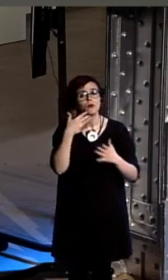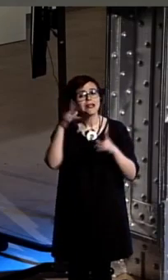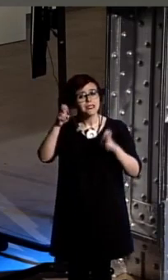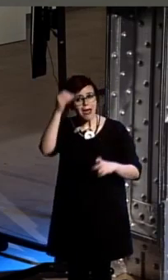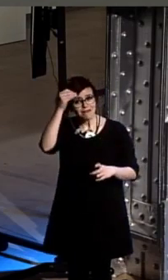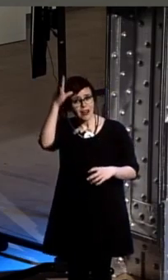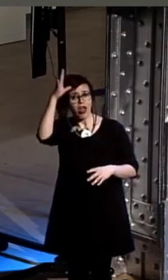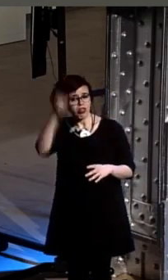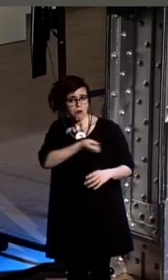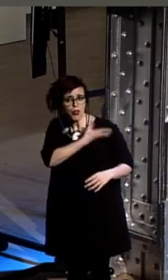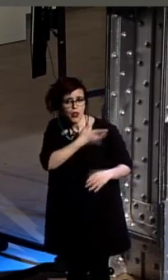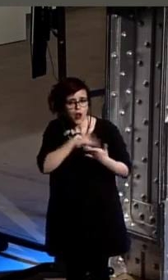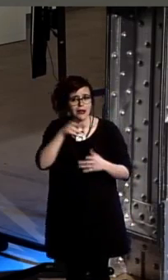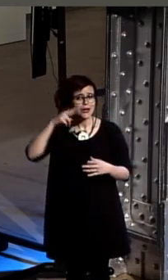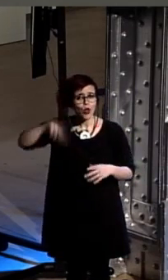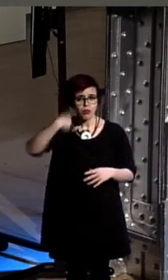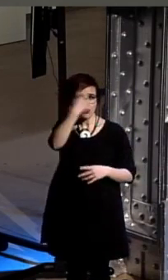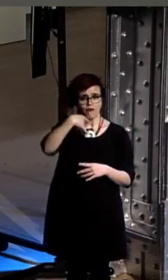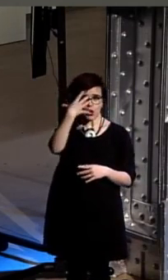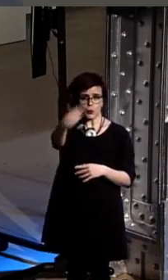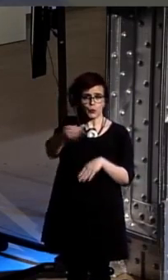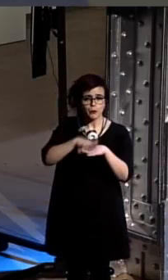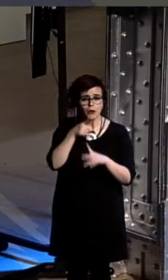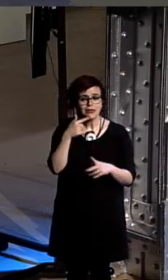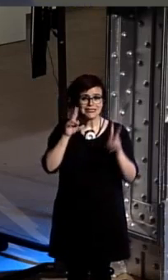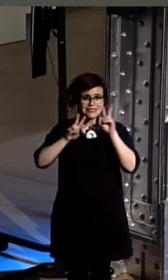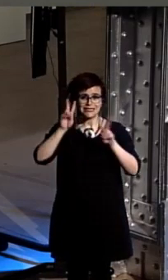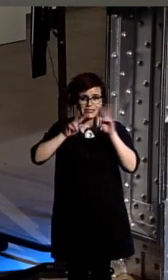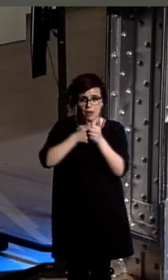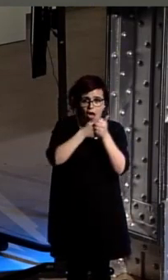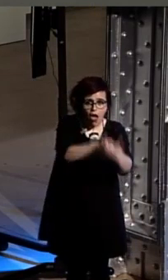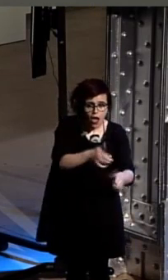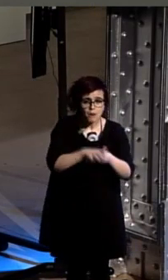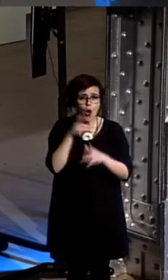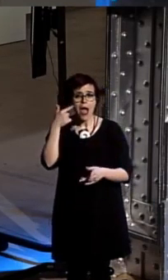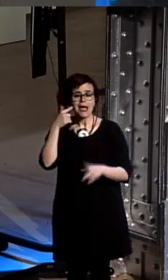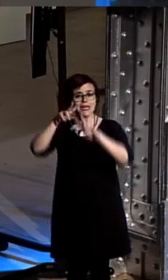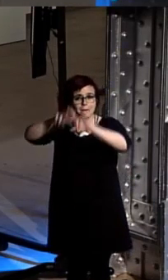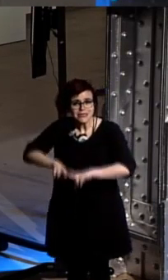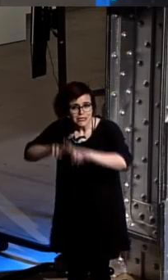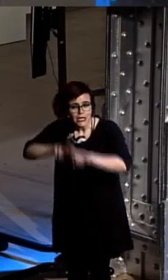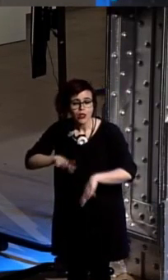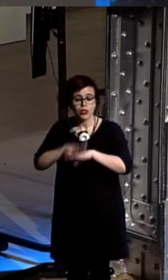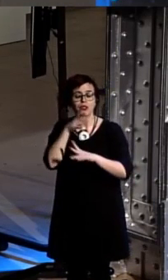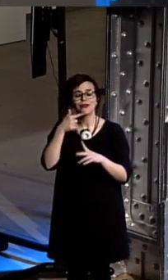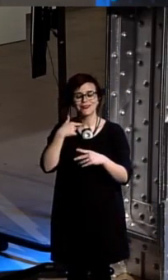inteligencia emocional, de reconocimiento facial, seguimiento visual, investigación en cuanto a comportamiento, Big